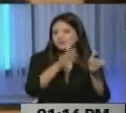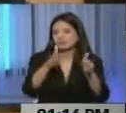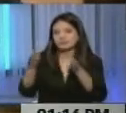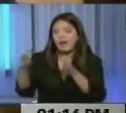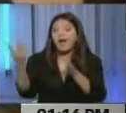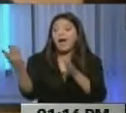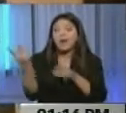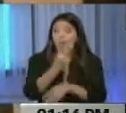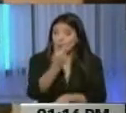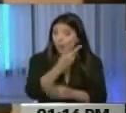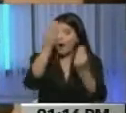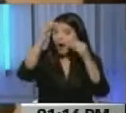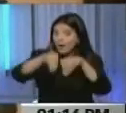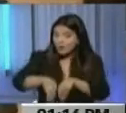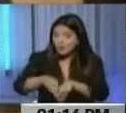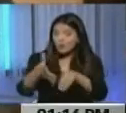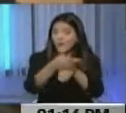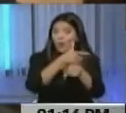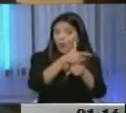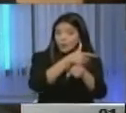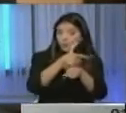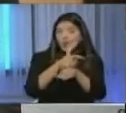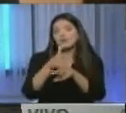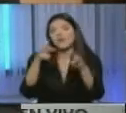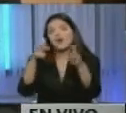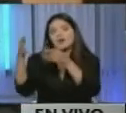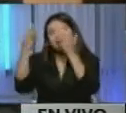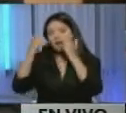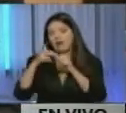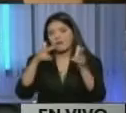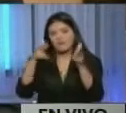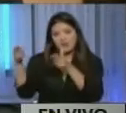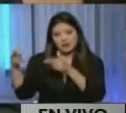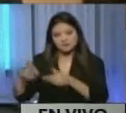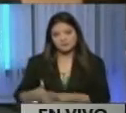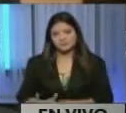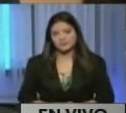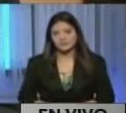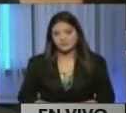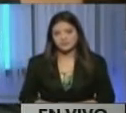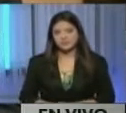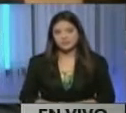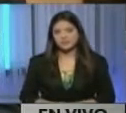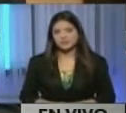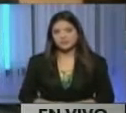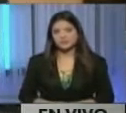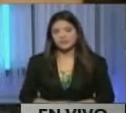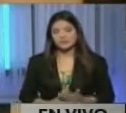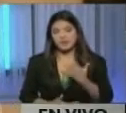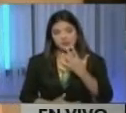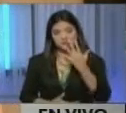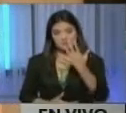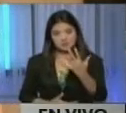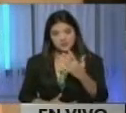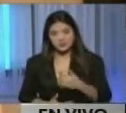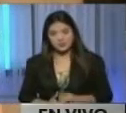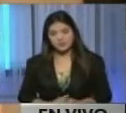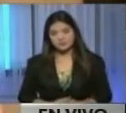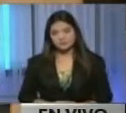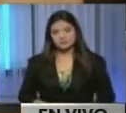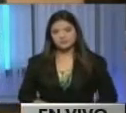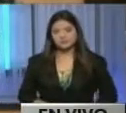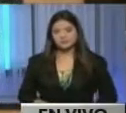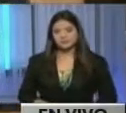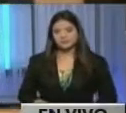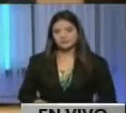acuerdo entre el Gobierno Nacional y la FARC. 5. zonas veredales transitorias